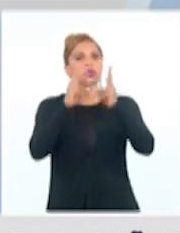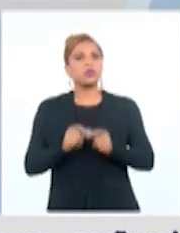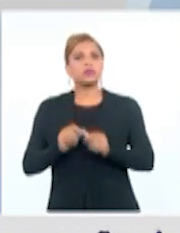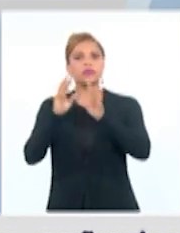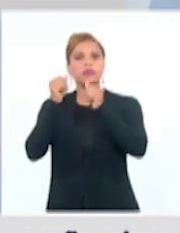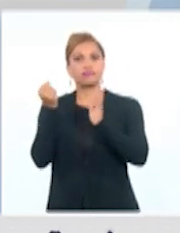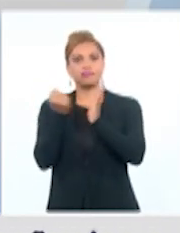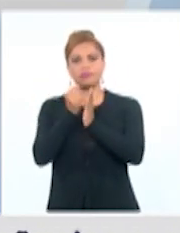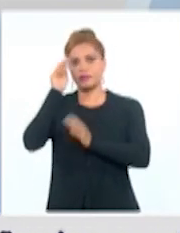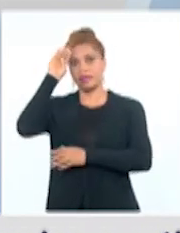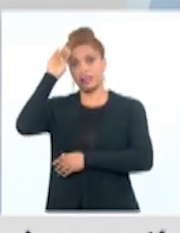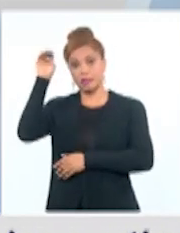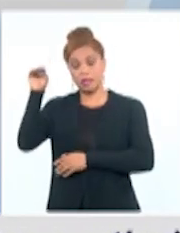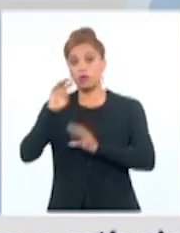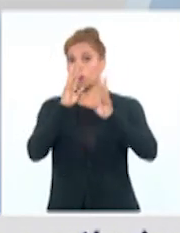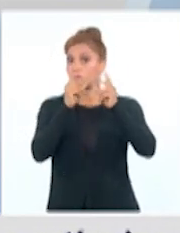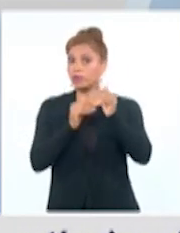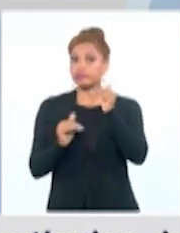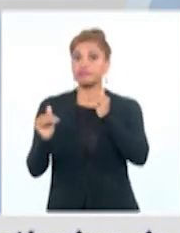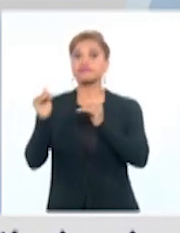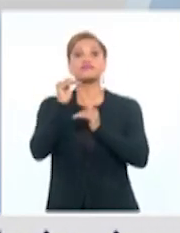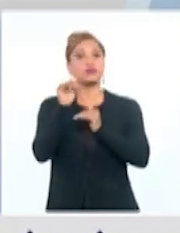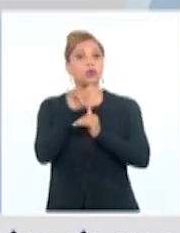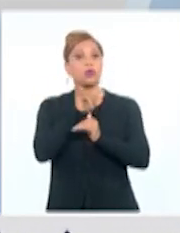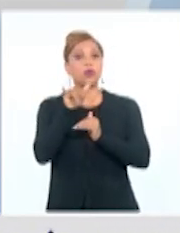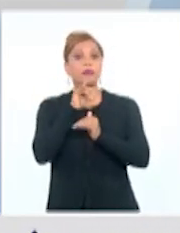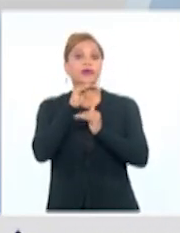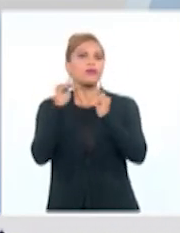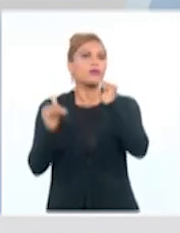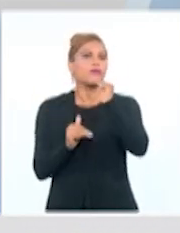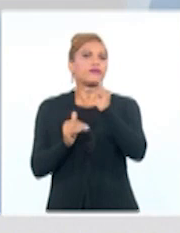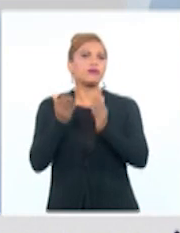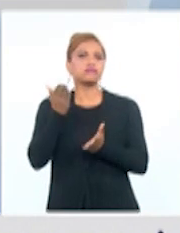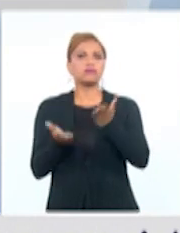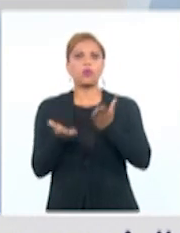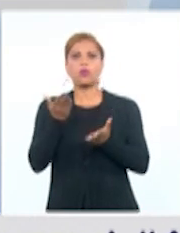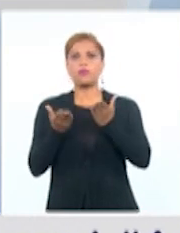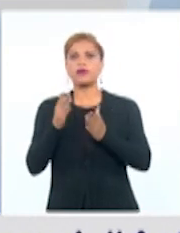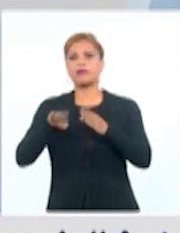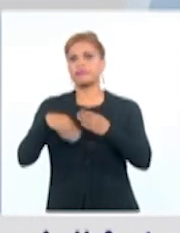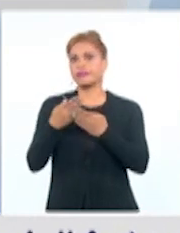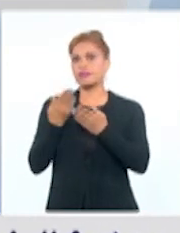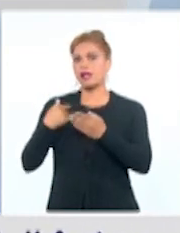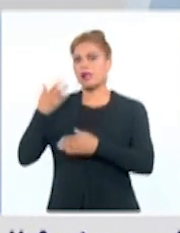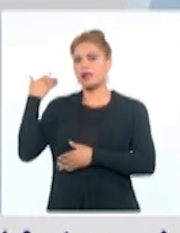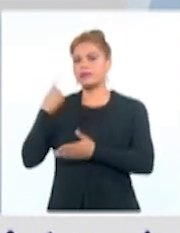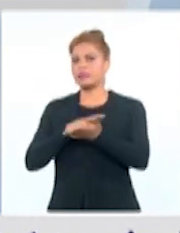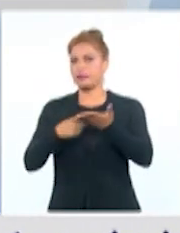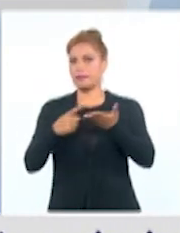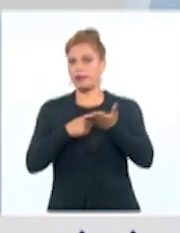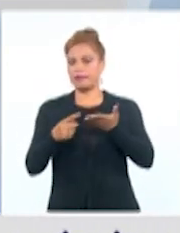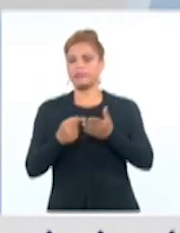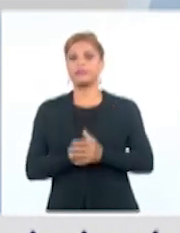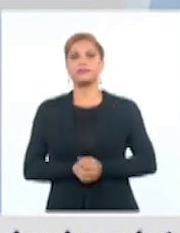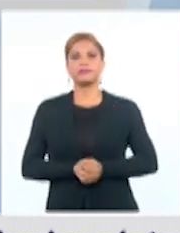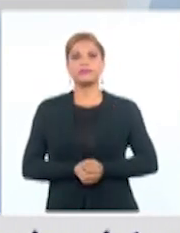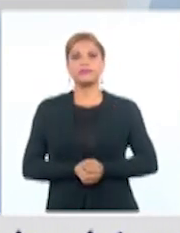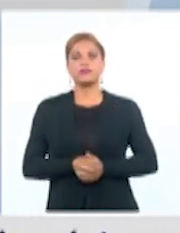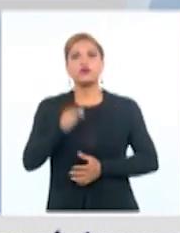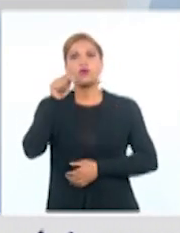elevado, pero que es muy inferior a la cifra que hemos tenido en días y semanas anteriores. Hoy con